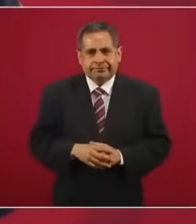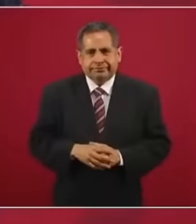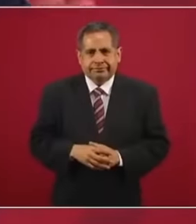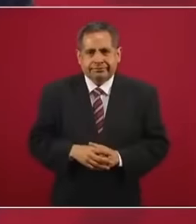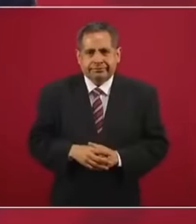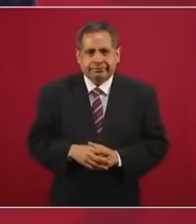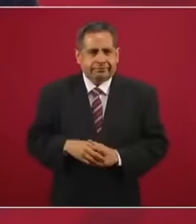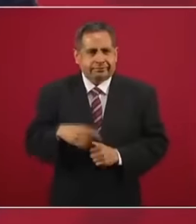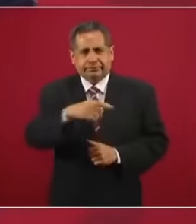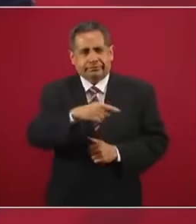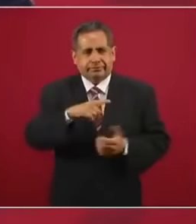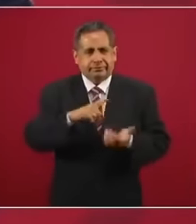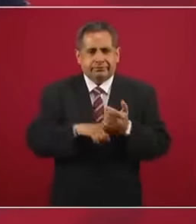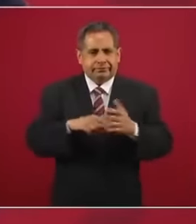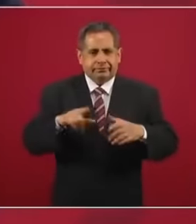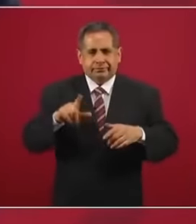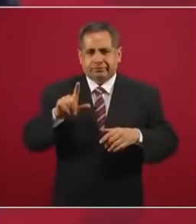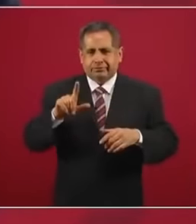el lago,